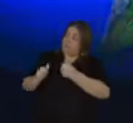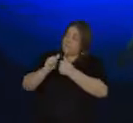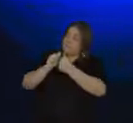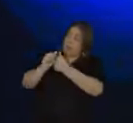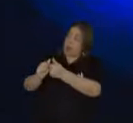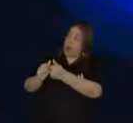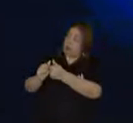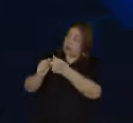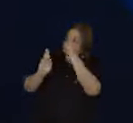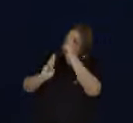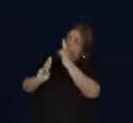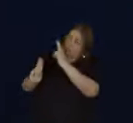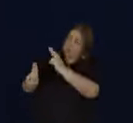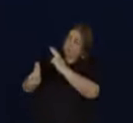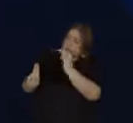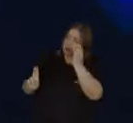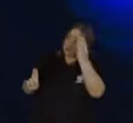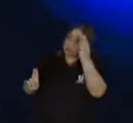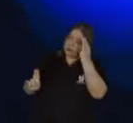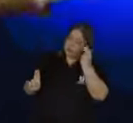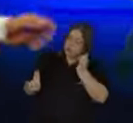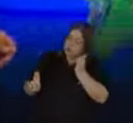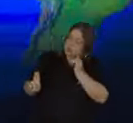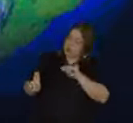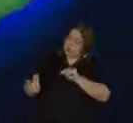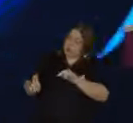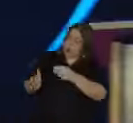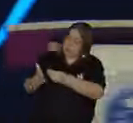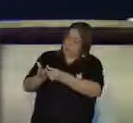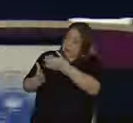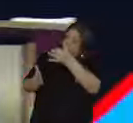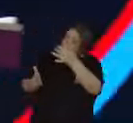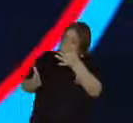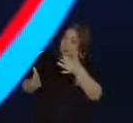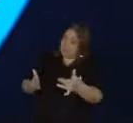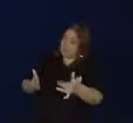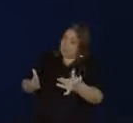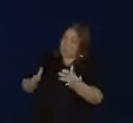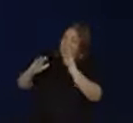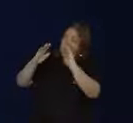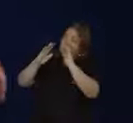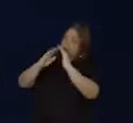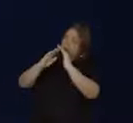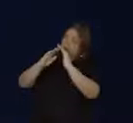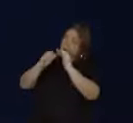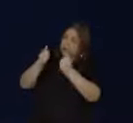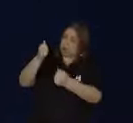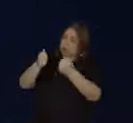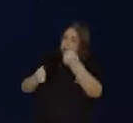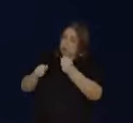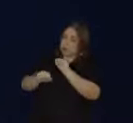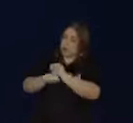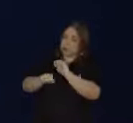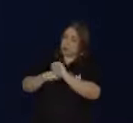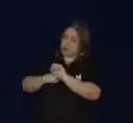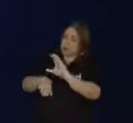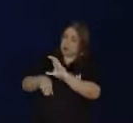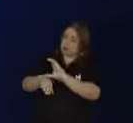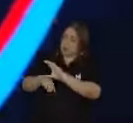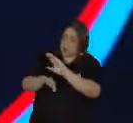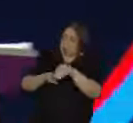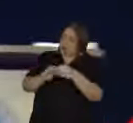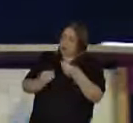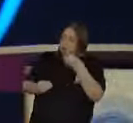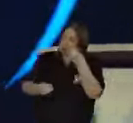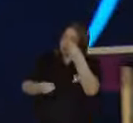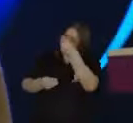va a honrar? Si lo coronaste de favores, lo has prosperado, le diste la casa, le diste el auto, le diste un buen trabajo, le diste una buena iglesia, le diste todo, todo